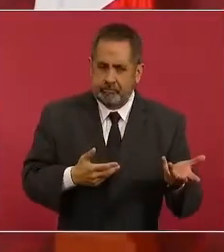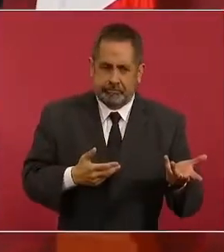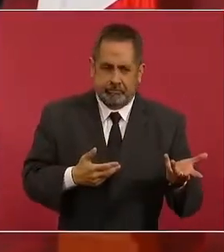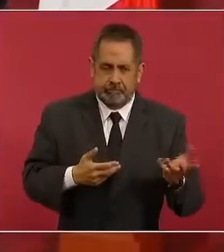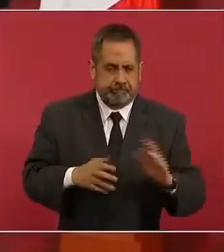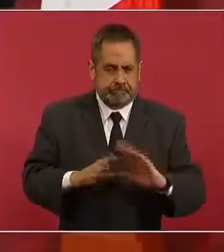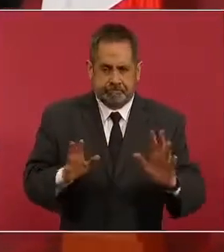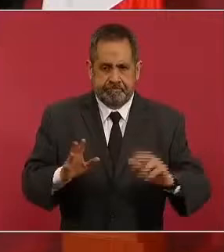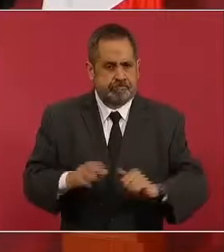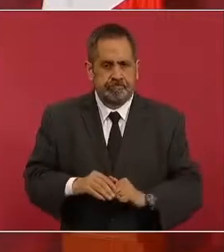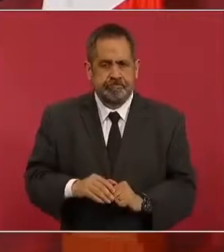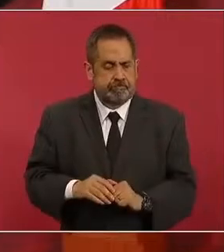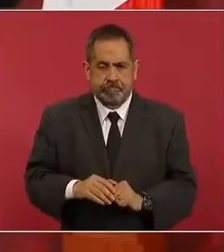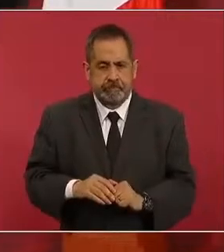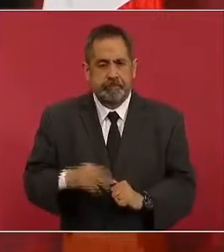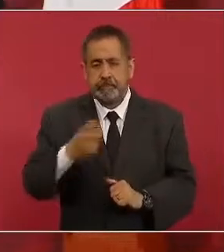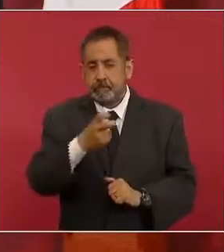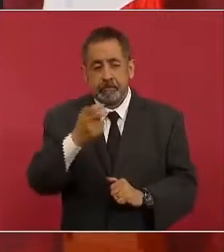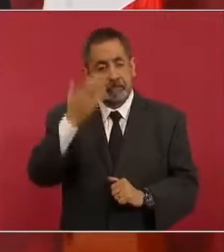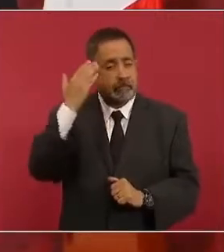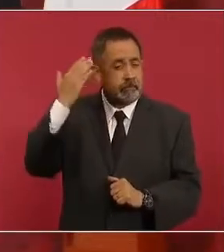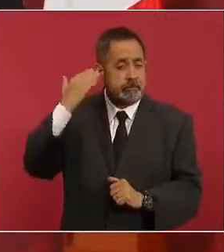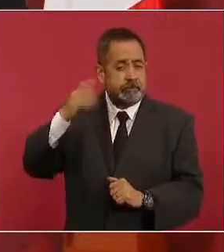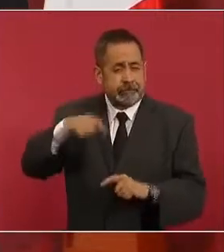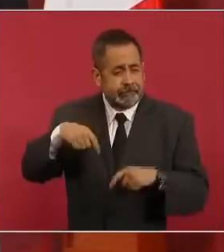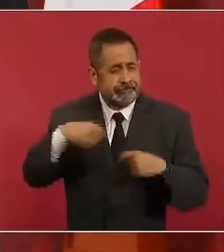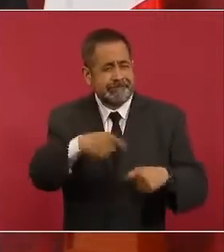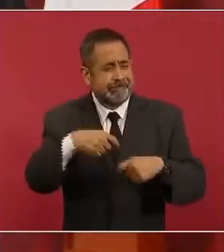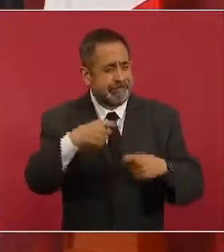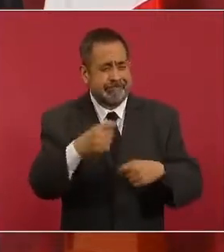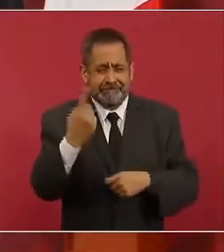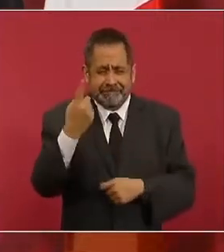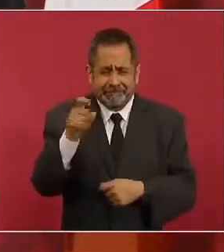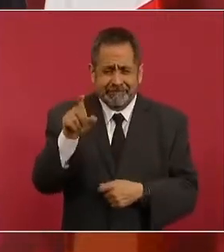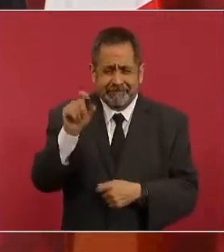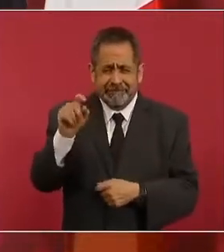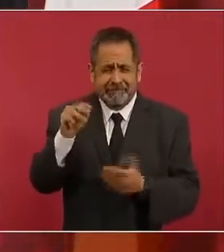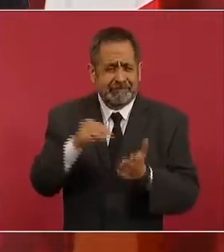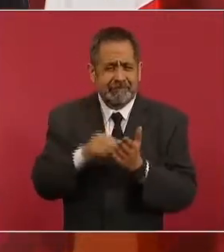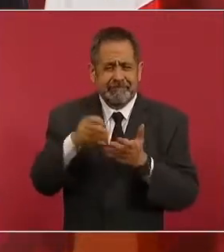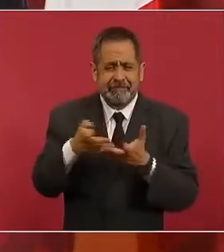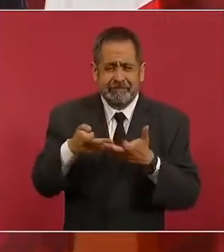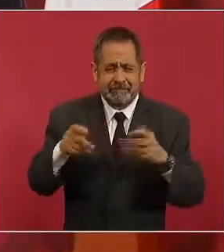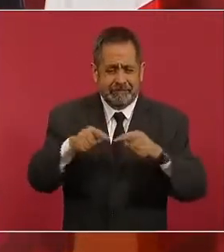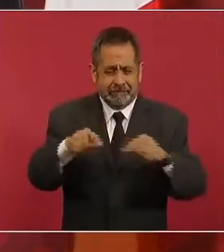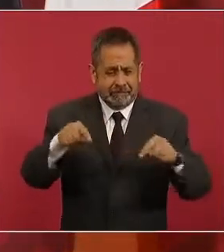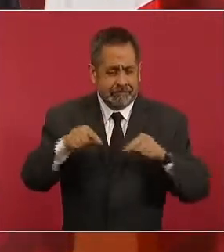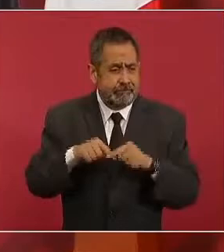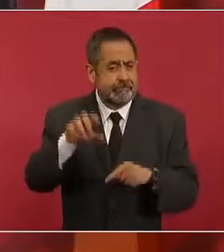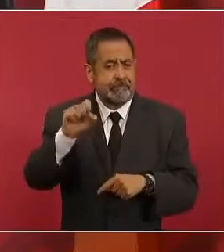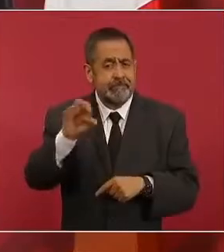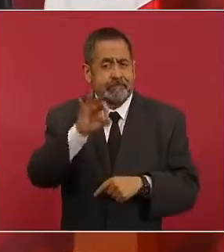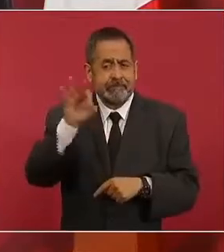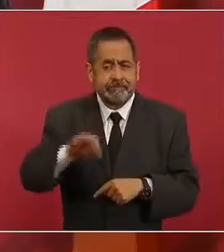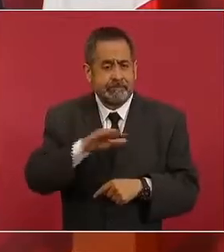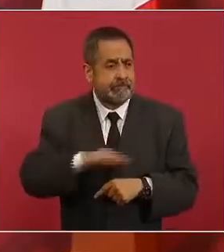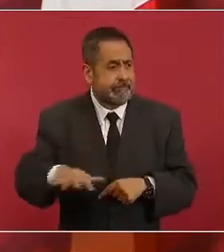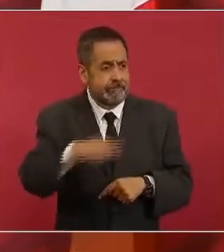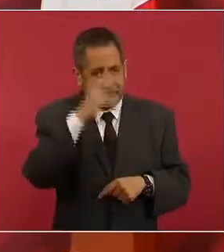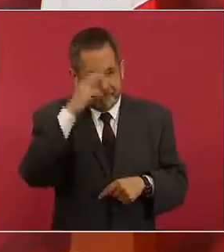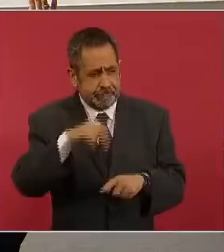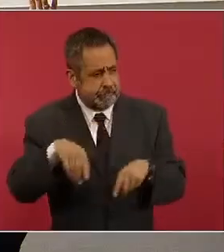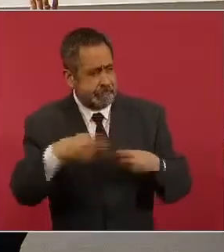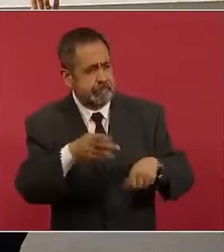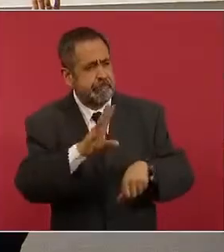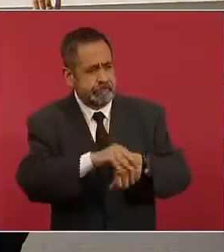Por eso entregaron 120 millones de hectáreas, el 60% del territorio nacional.